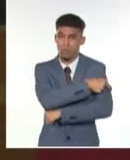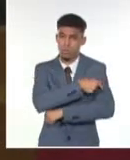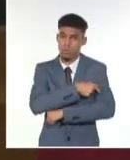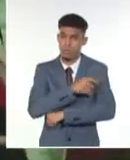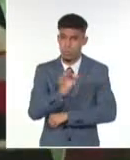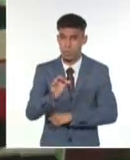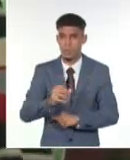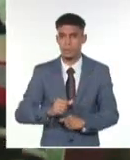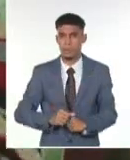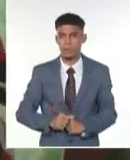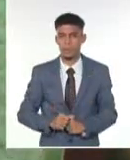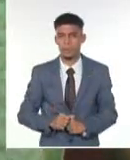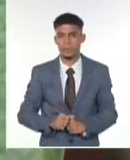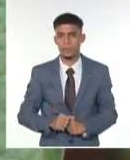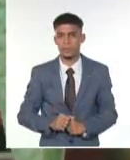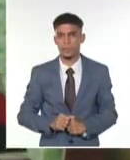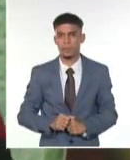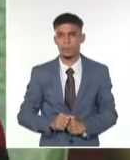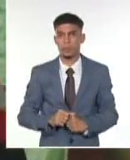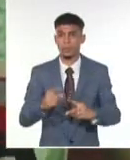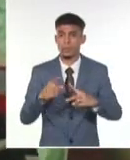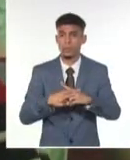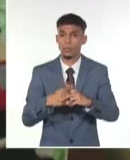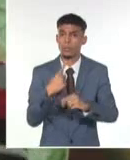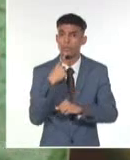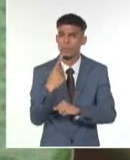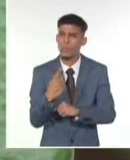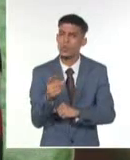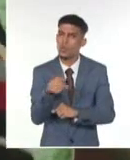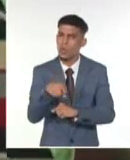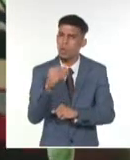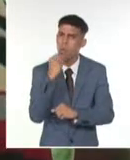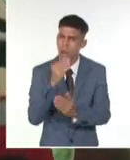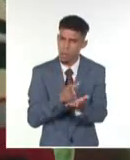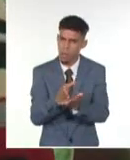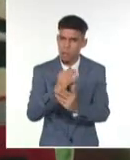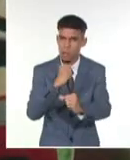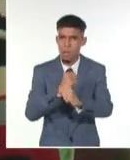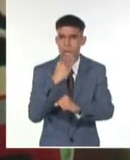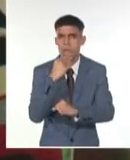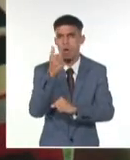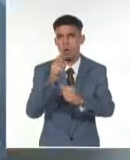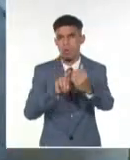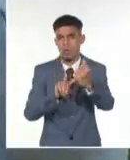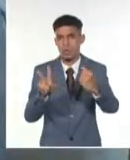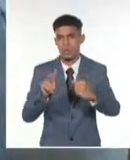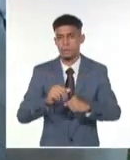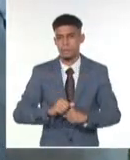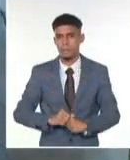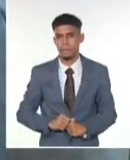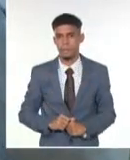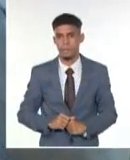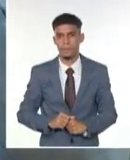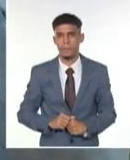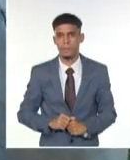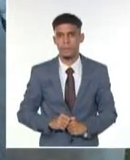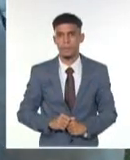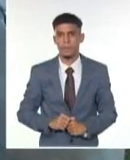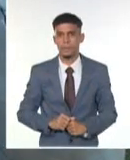efeméride moncadista y los motivó a seguir trabajando por una mejor provincia. Desde Santi Spíritus en